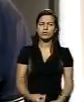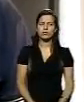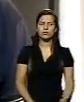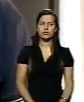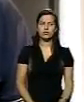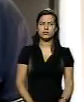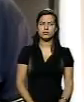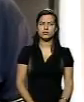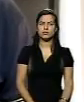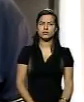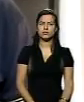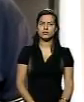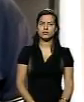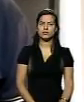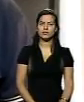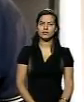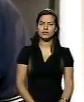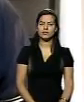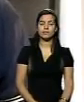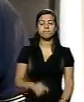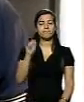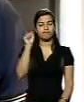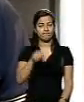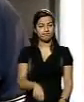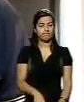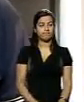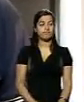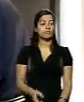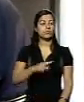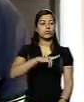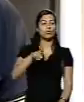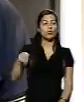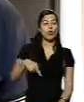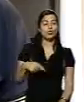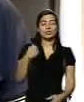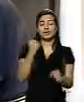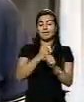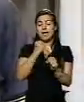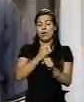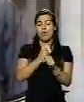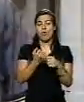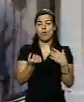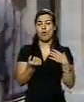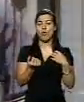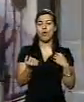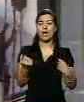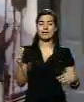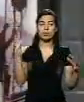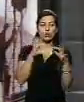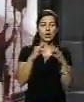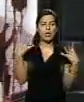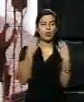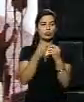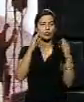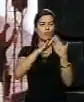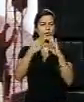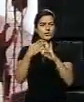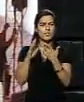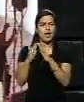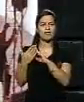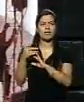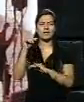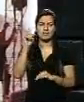pueblo con su televisora? Bueno, sí, nosotros hemos venido haciendo un trabajo articulado con las comunidades, con las